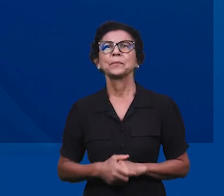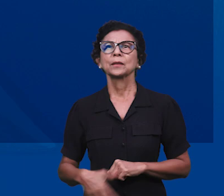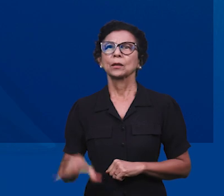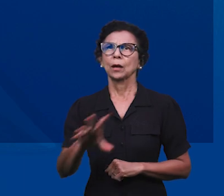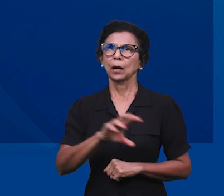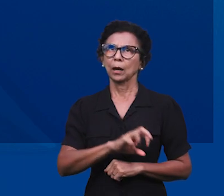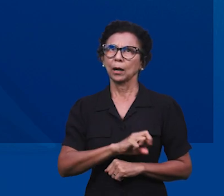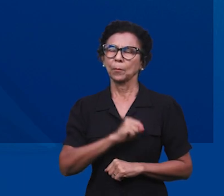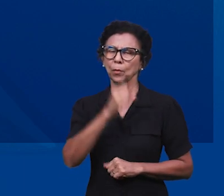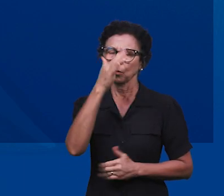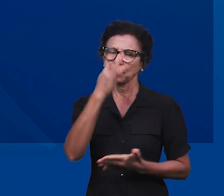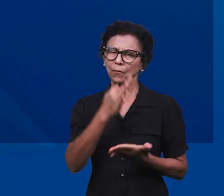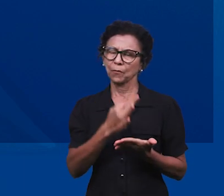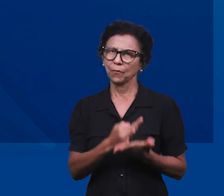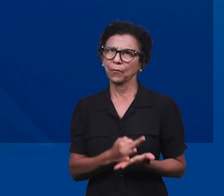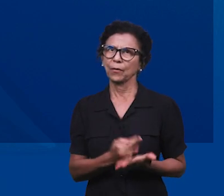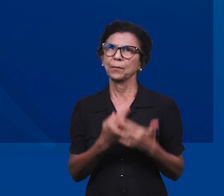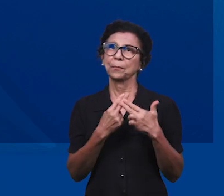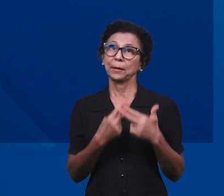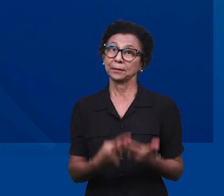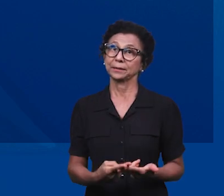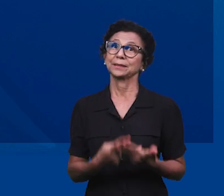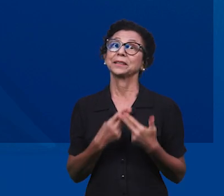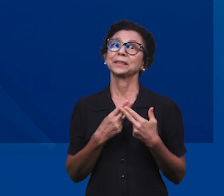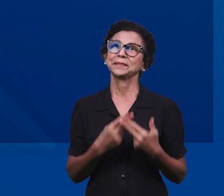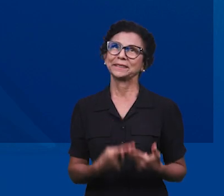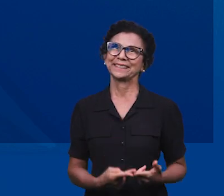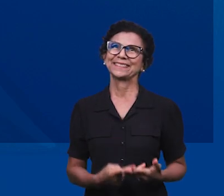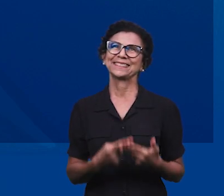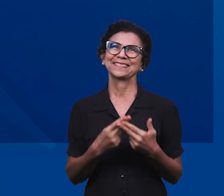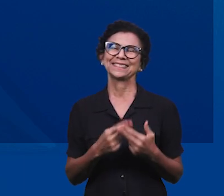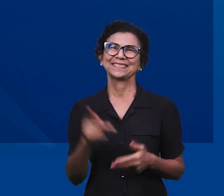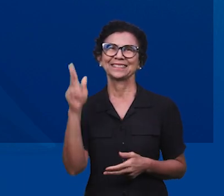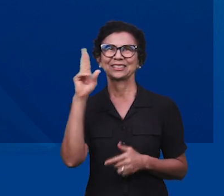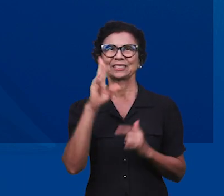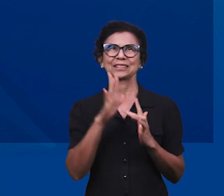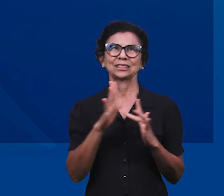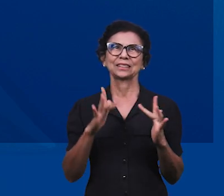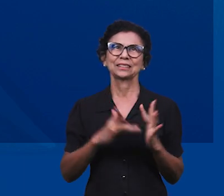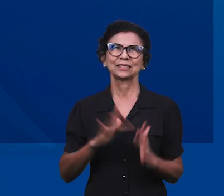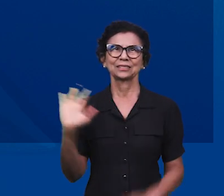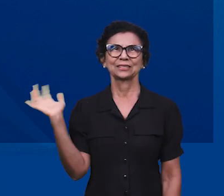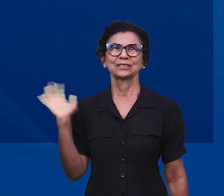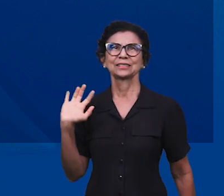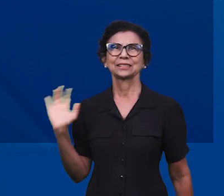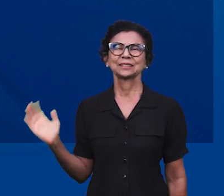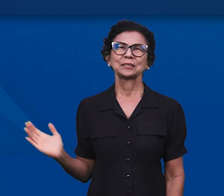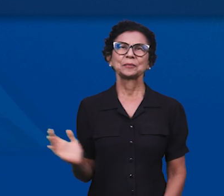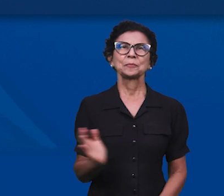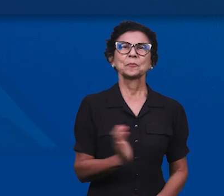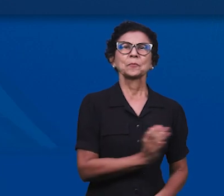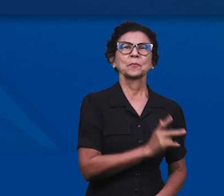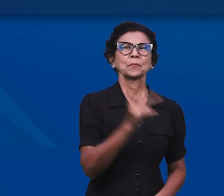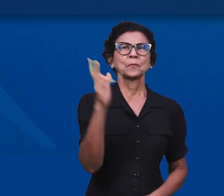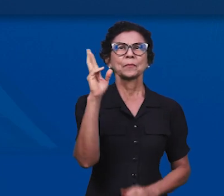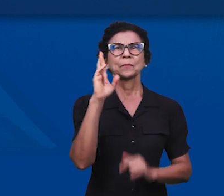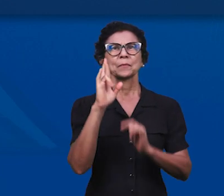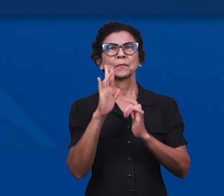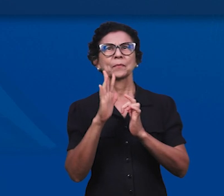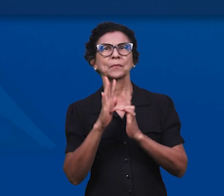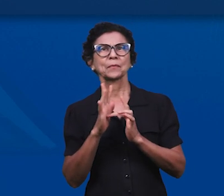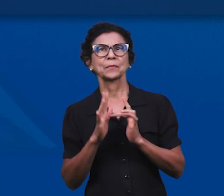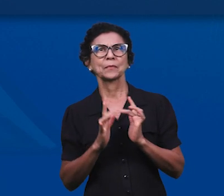servían con amor, fe y paciencia. La paz del Señor. La paz del